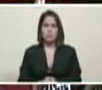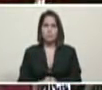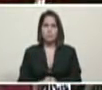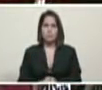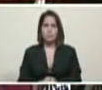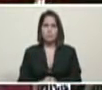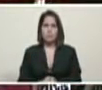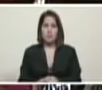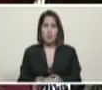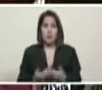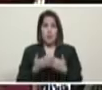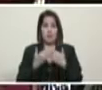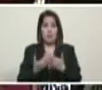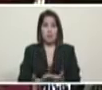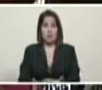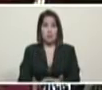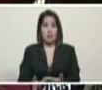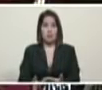Les he entregado